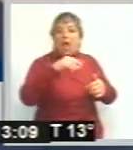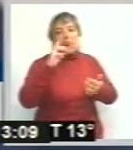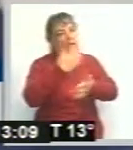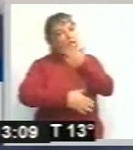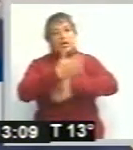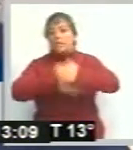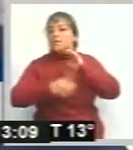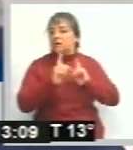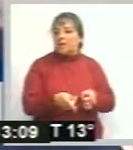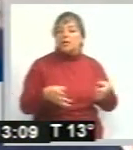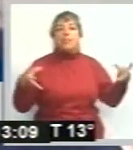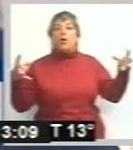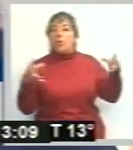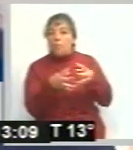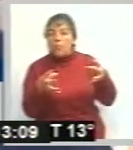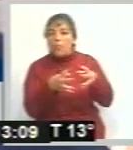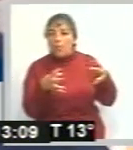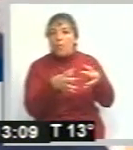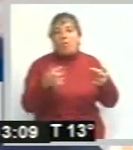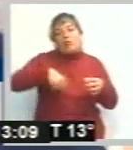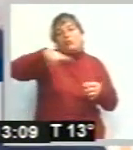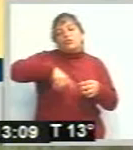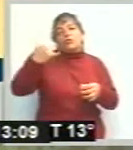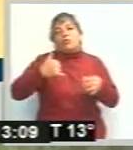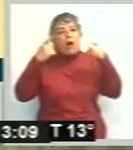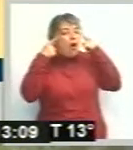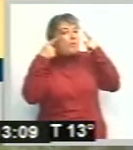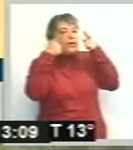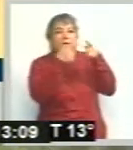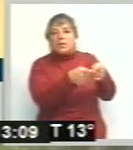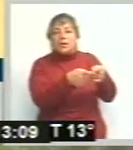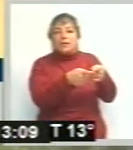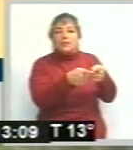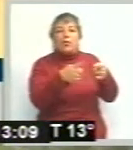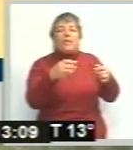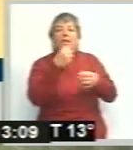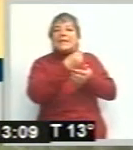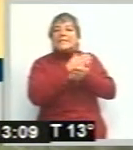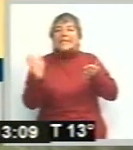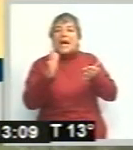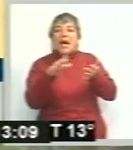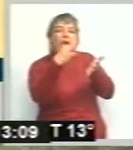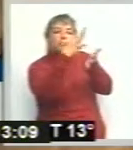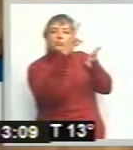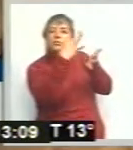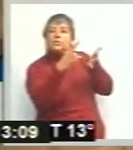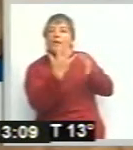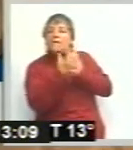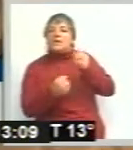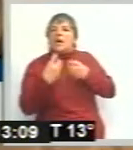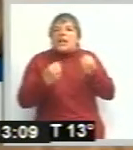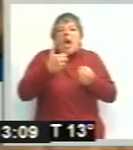como grupo tenemos como objetivo el tema de desmitificar las cosas erróneas que hay sobre el